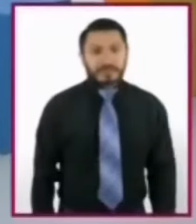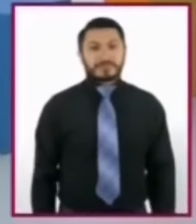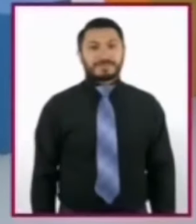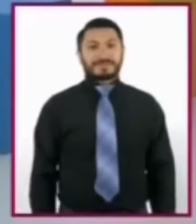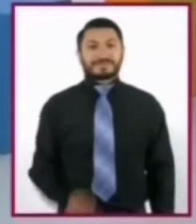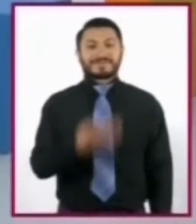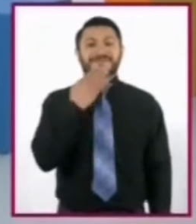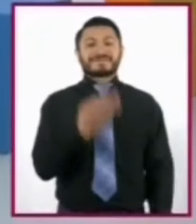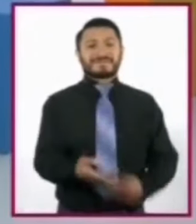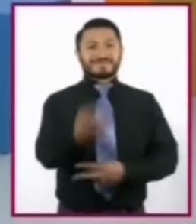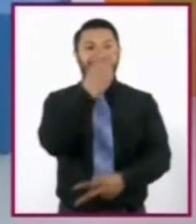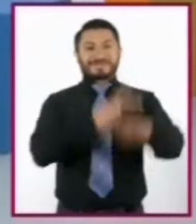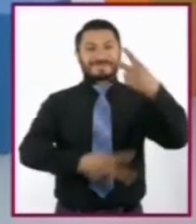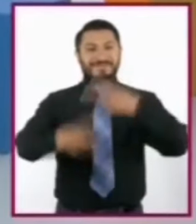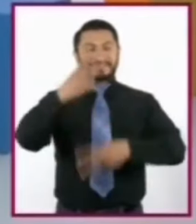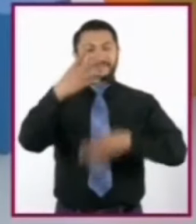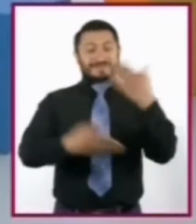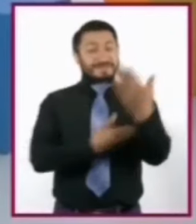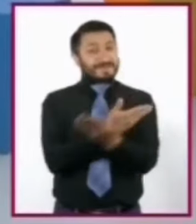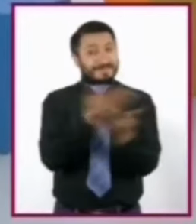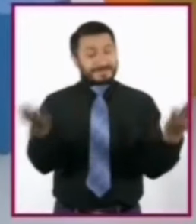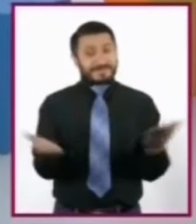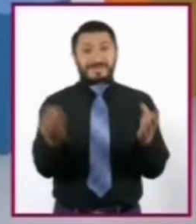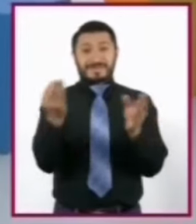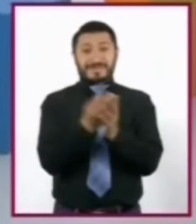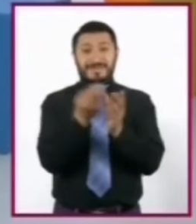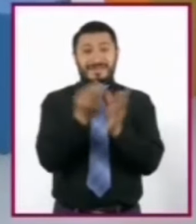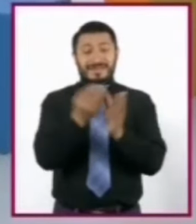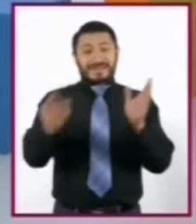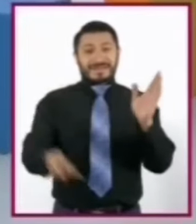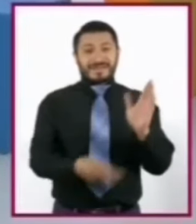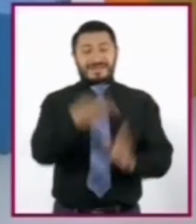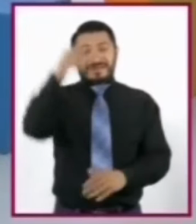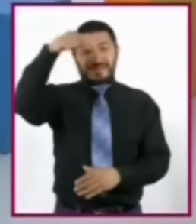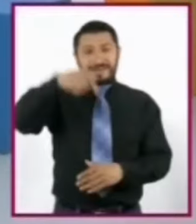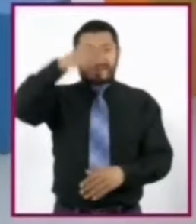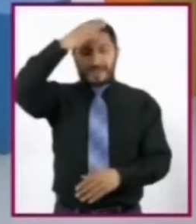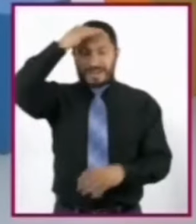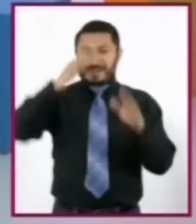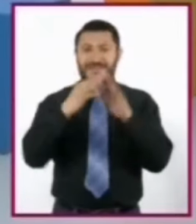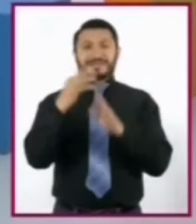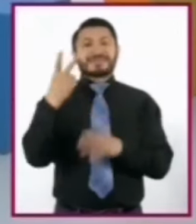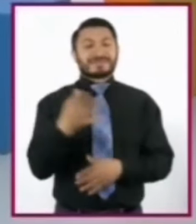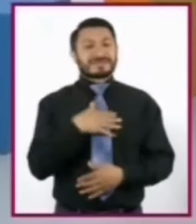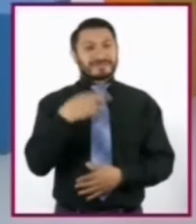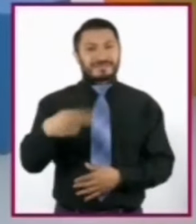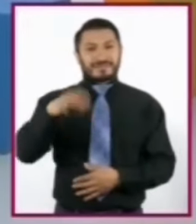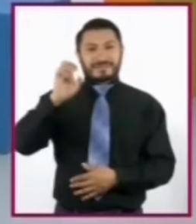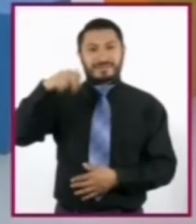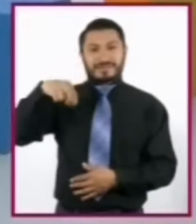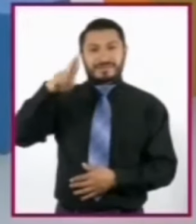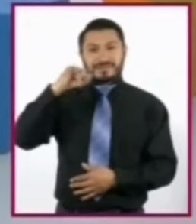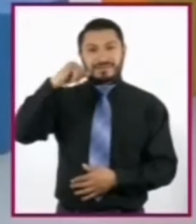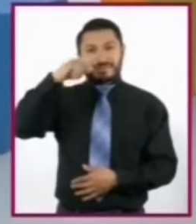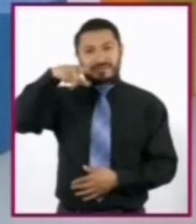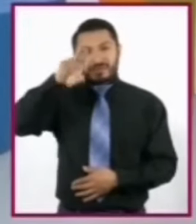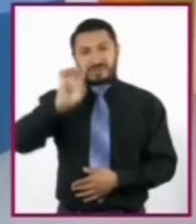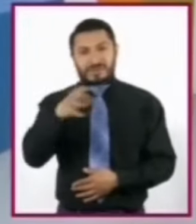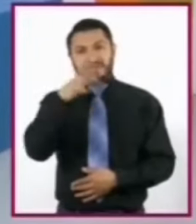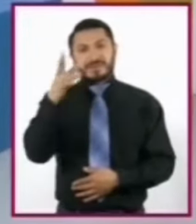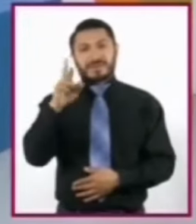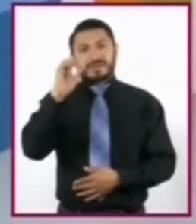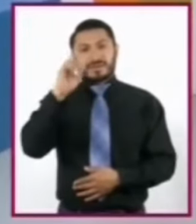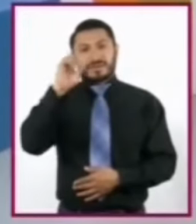Sean bienvenidas y bienvenidos a una emisión más de Aprende en Casa 2. Mi nombre es Enrique Rodal y en esta